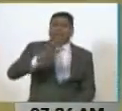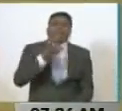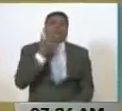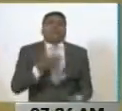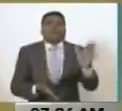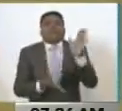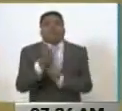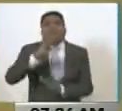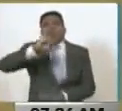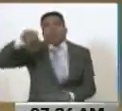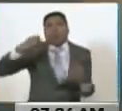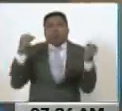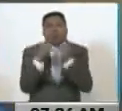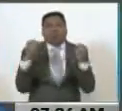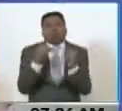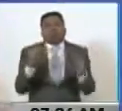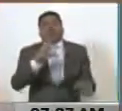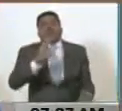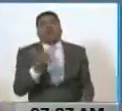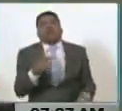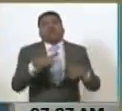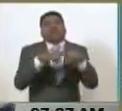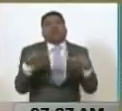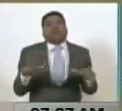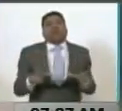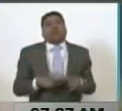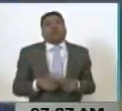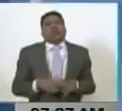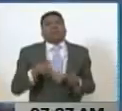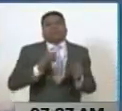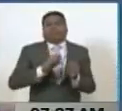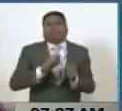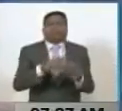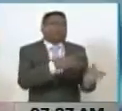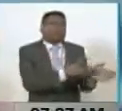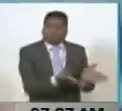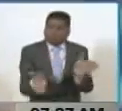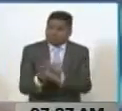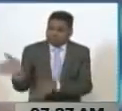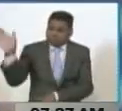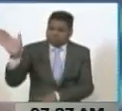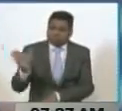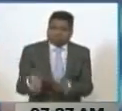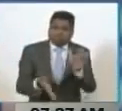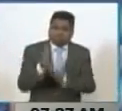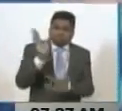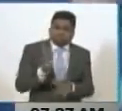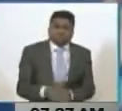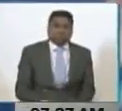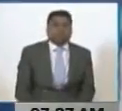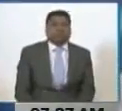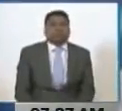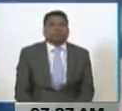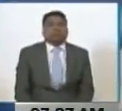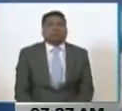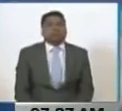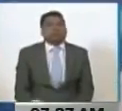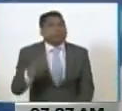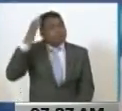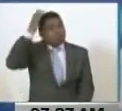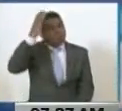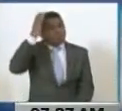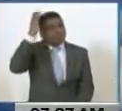por ejemplo, porque lo he visto, o en otra zona, para que abandonarla, para que la suerte del animal se vea por allí, ¿no? Es un tema de una conciencia,